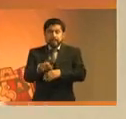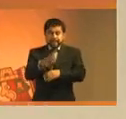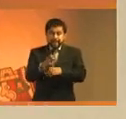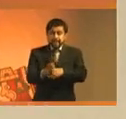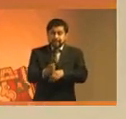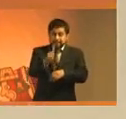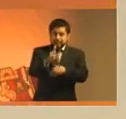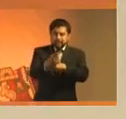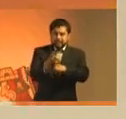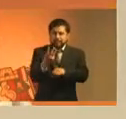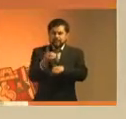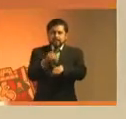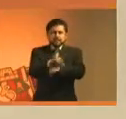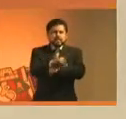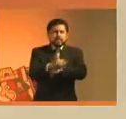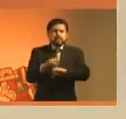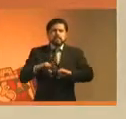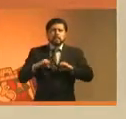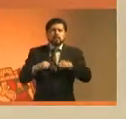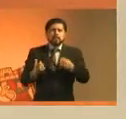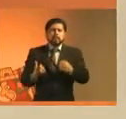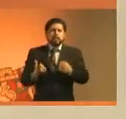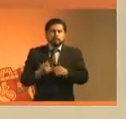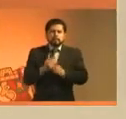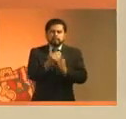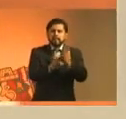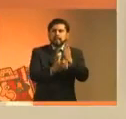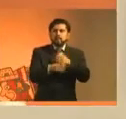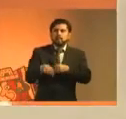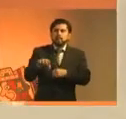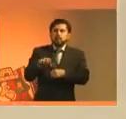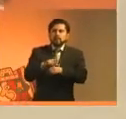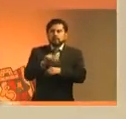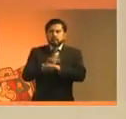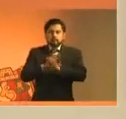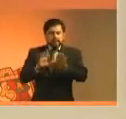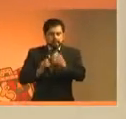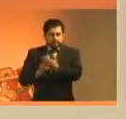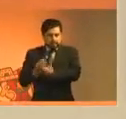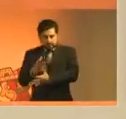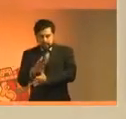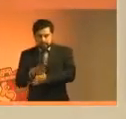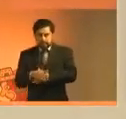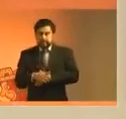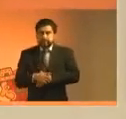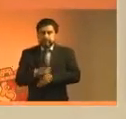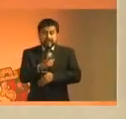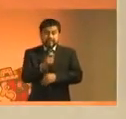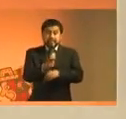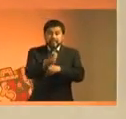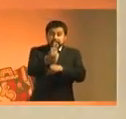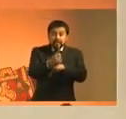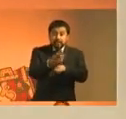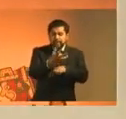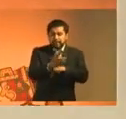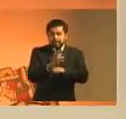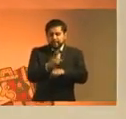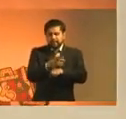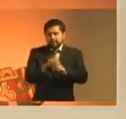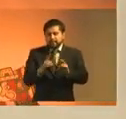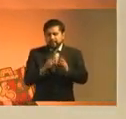esta dos o tres días es menor de edad no lo pueden retener mucho más y finalmente sale es la primera vez que está en la cárcel